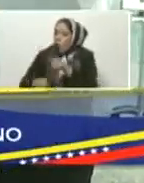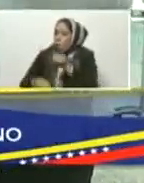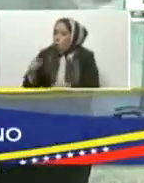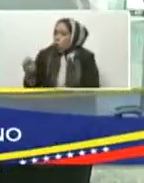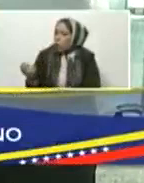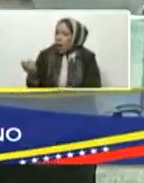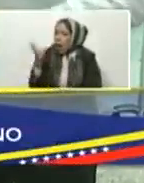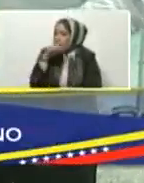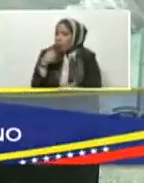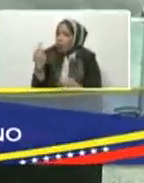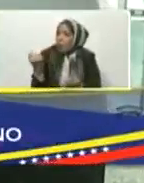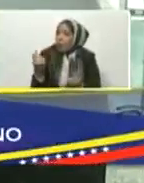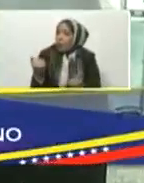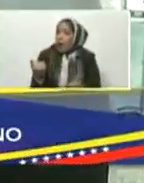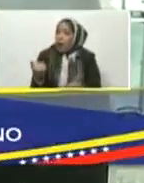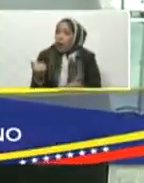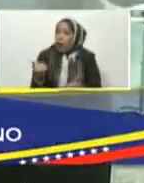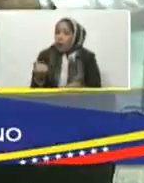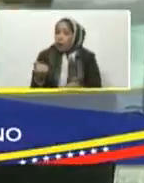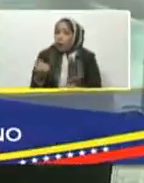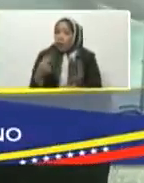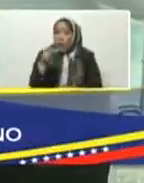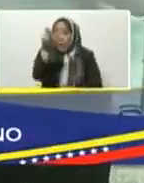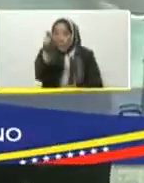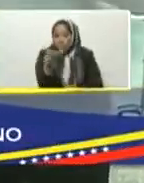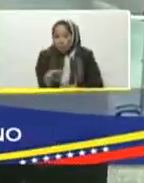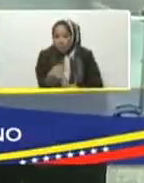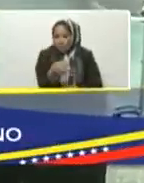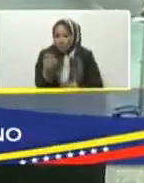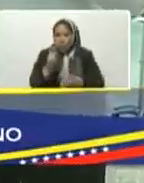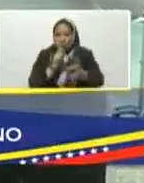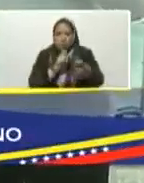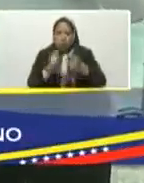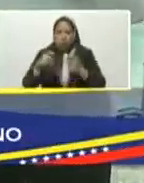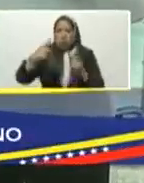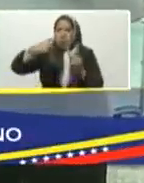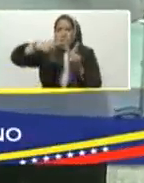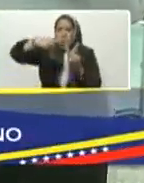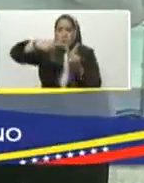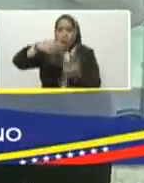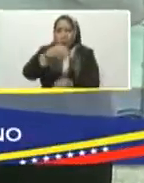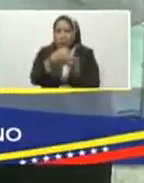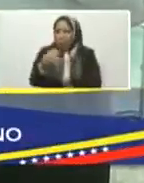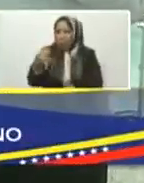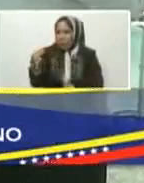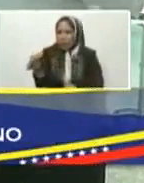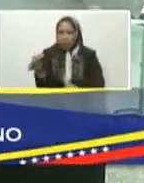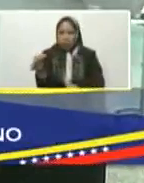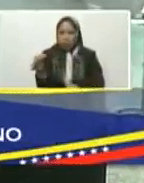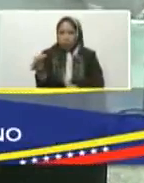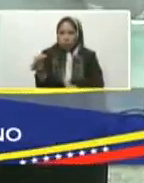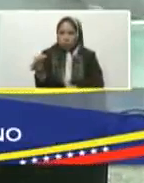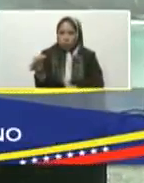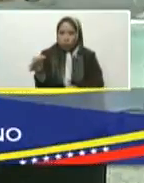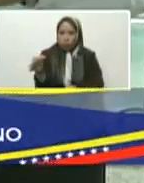los excelentes periodistas de Venezolanas de Televisión. Están haciendo un periodismo de vanguardia.